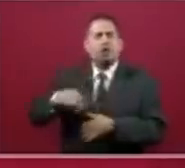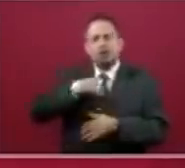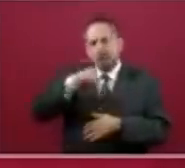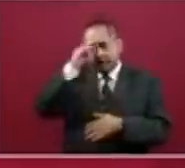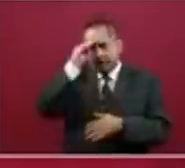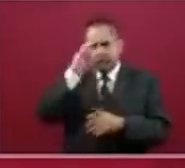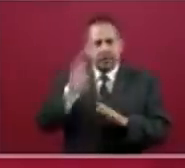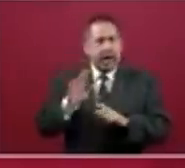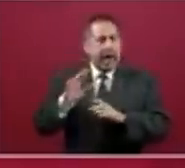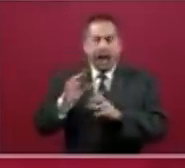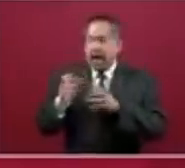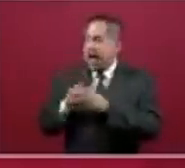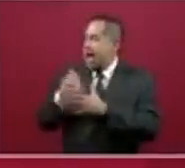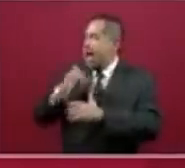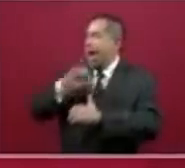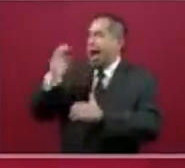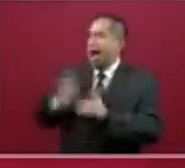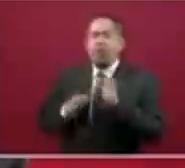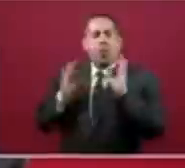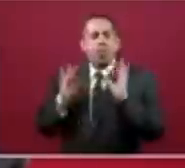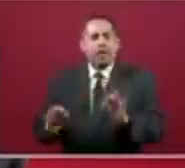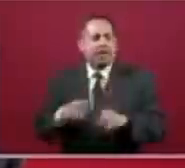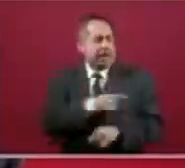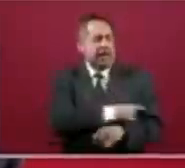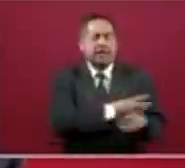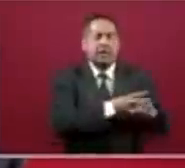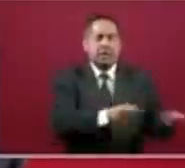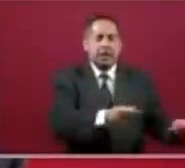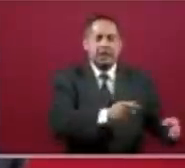se acabó el conservadurismo.